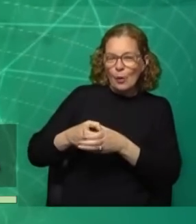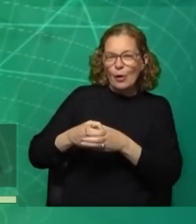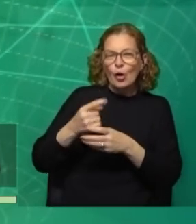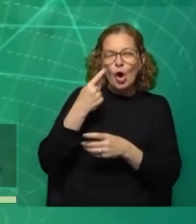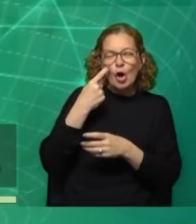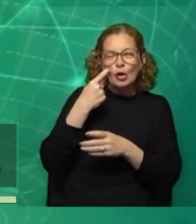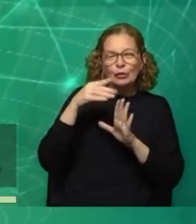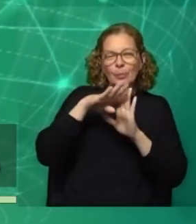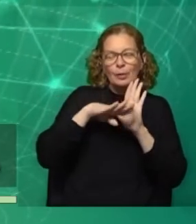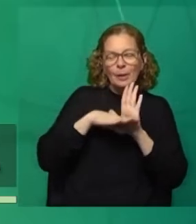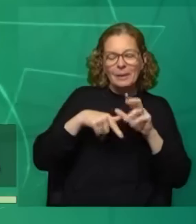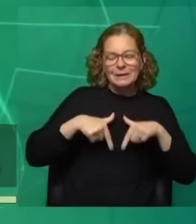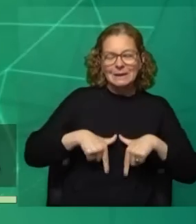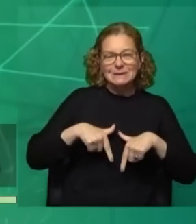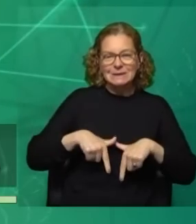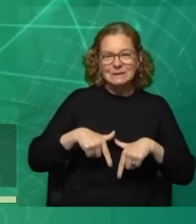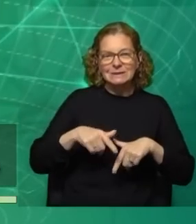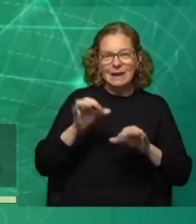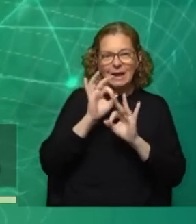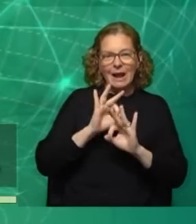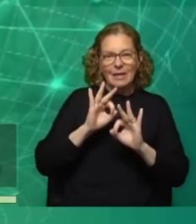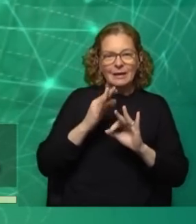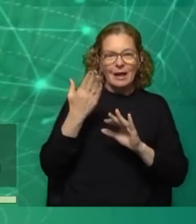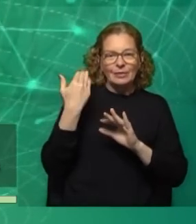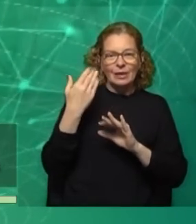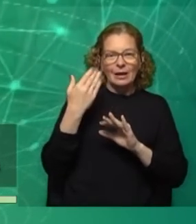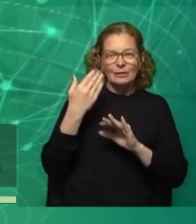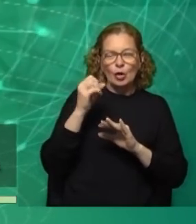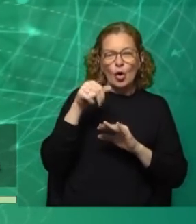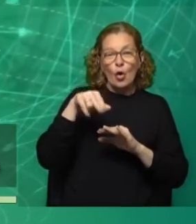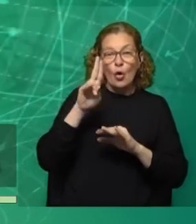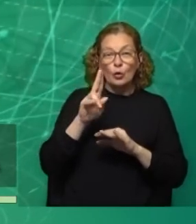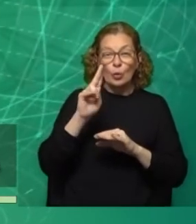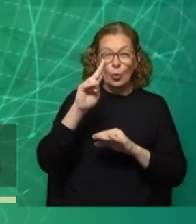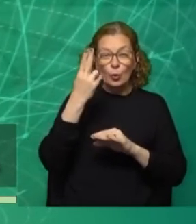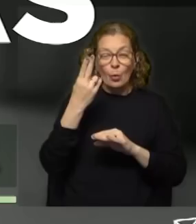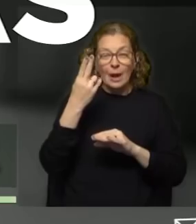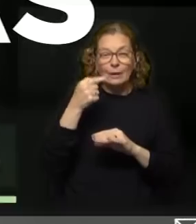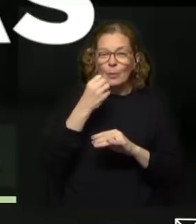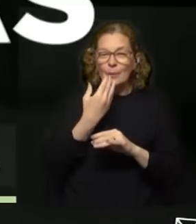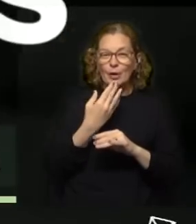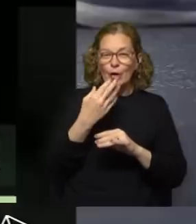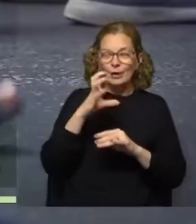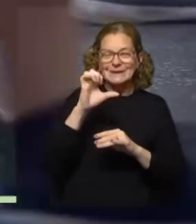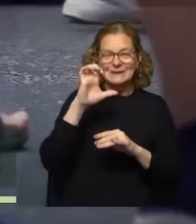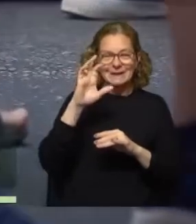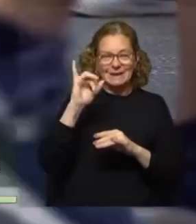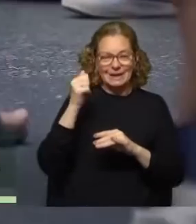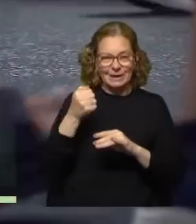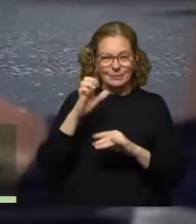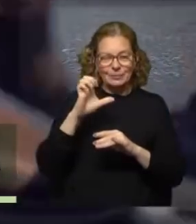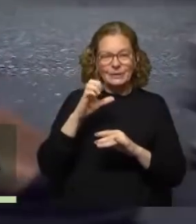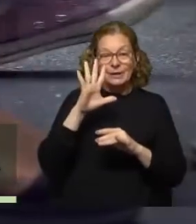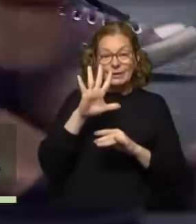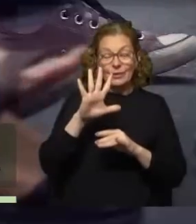conoce el programa que brinda la intendencia que nadie quede atrás el trabajo de ONU en Uruguay fue nominado como mejor serie documental que a través de